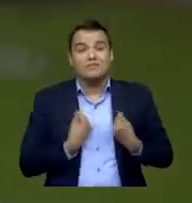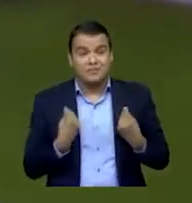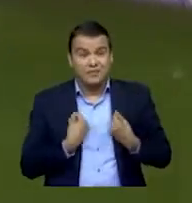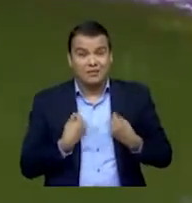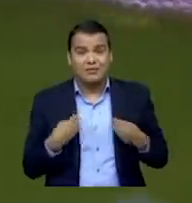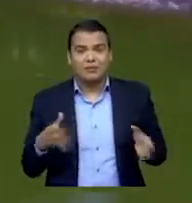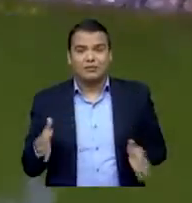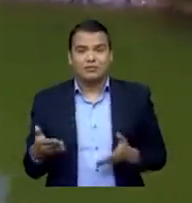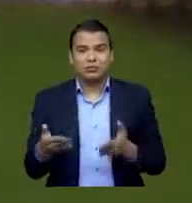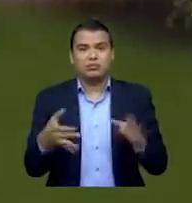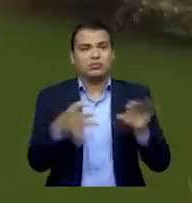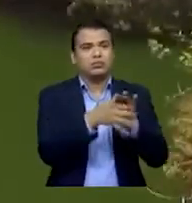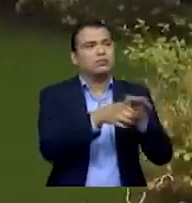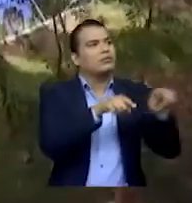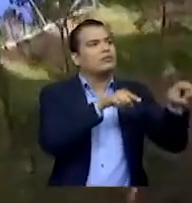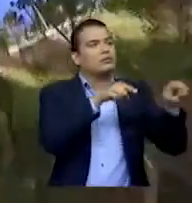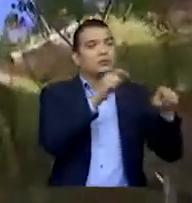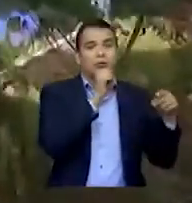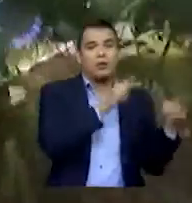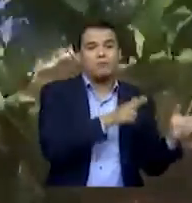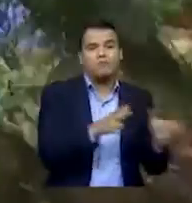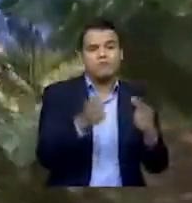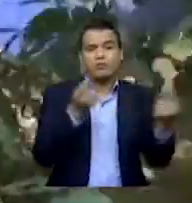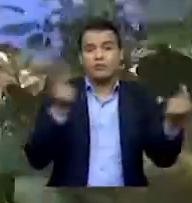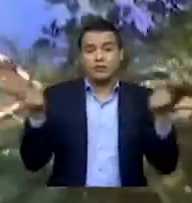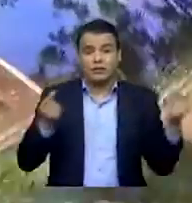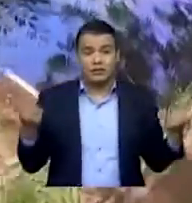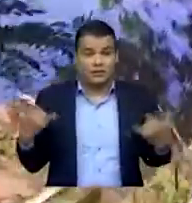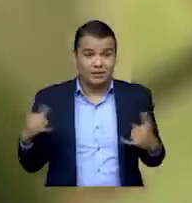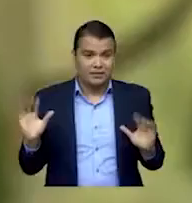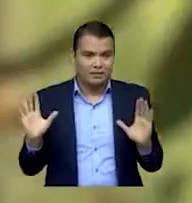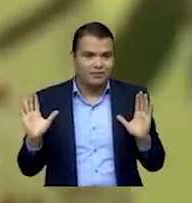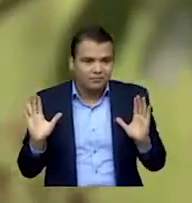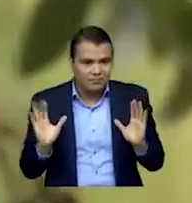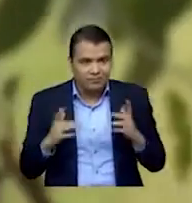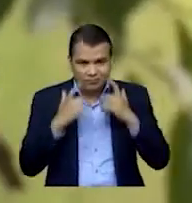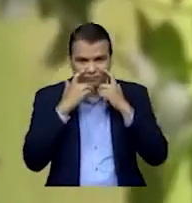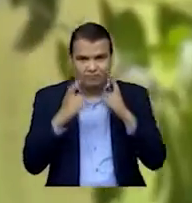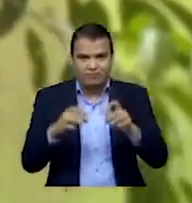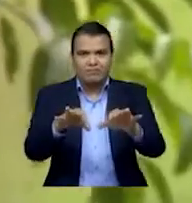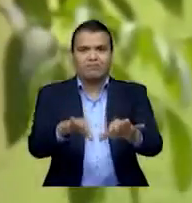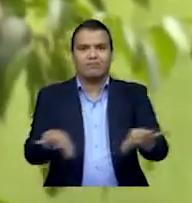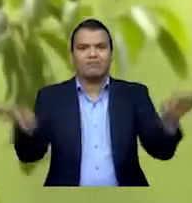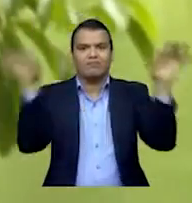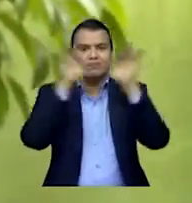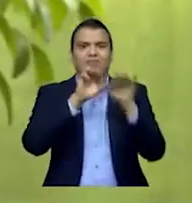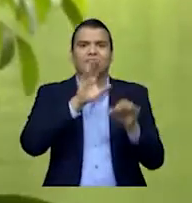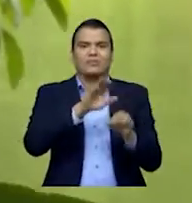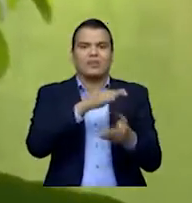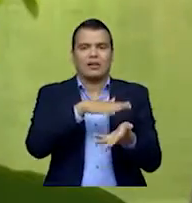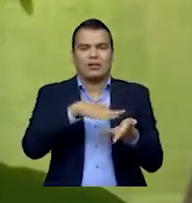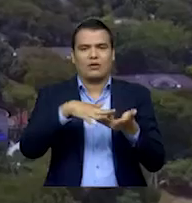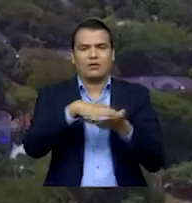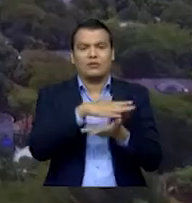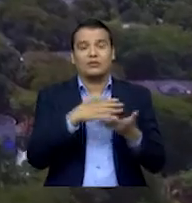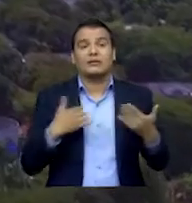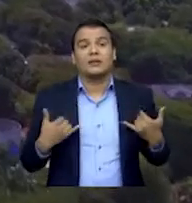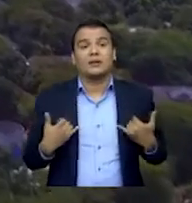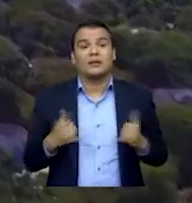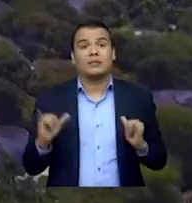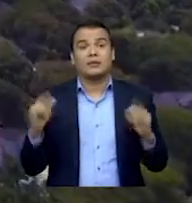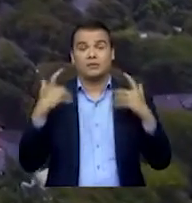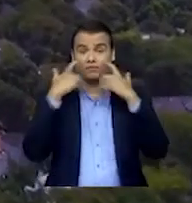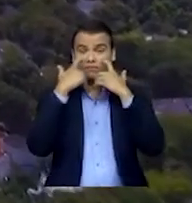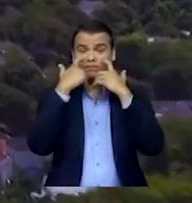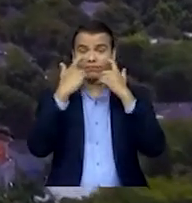conexión con los demás afluentes que están cercanos a la zona eso es vital en un ecosistema como este pero más aún debemos